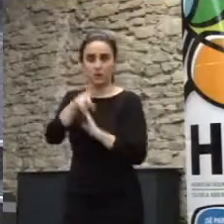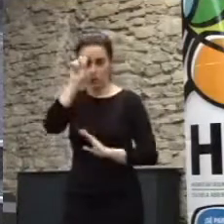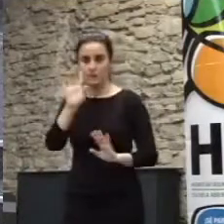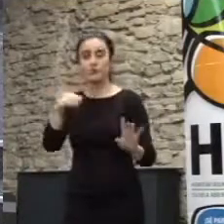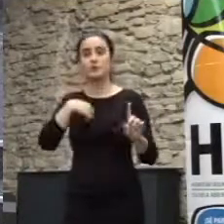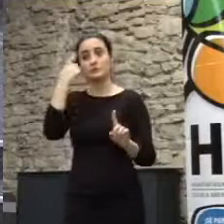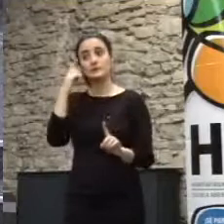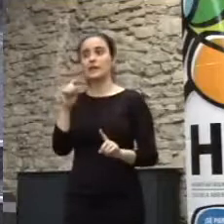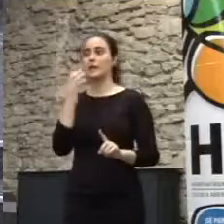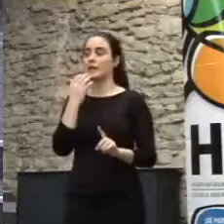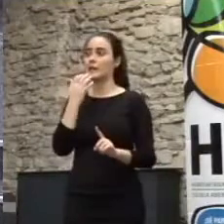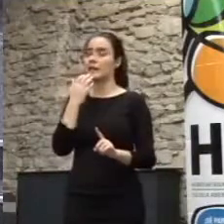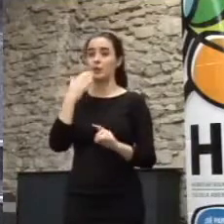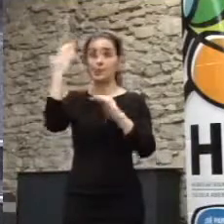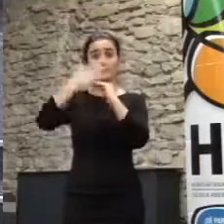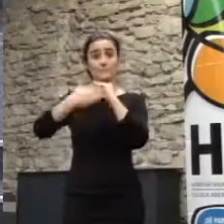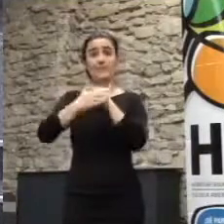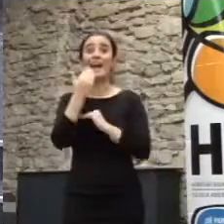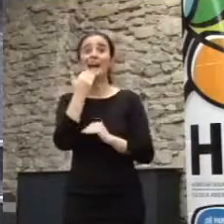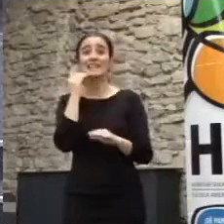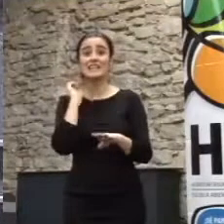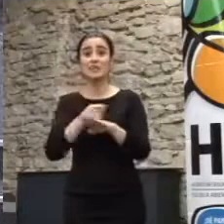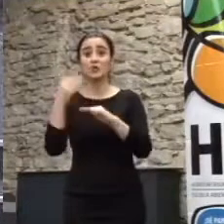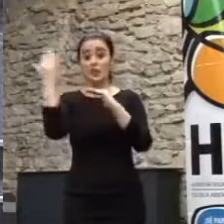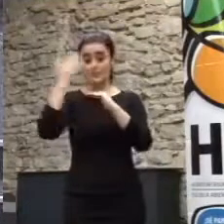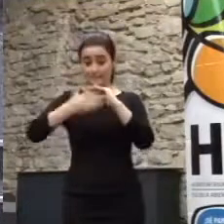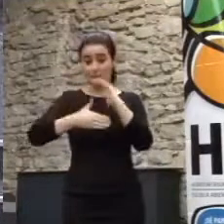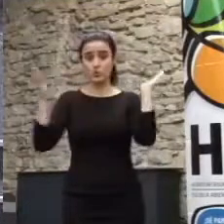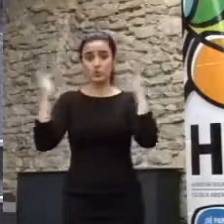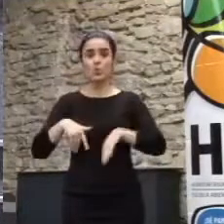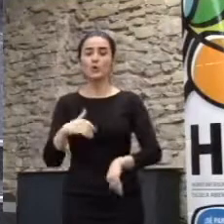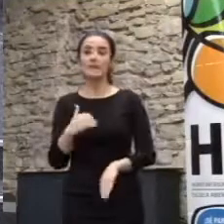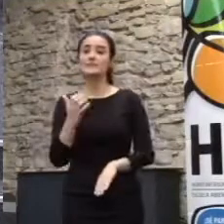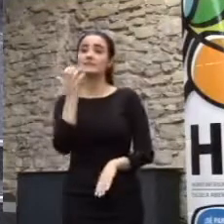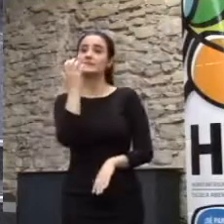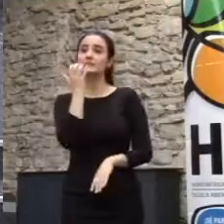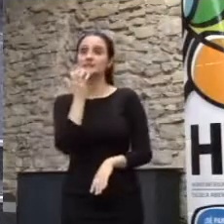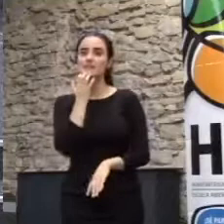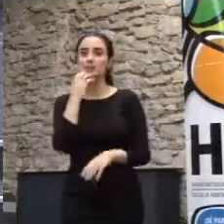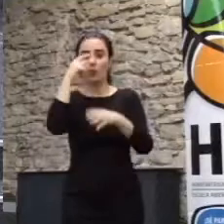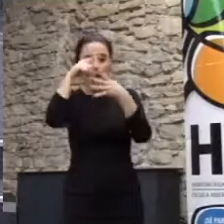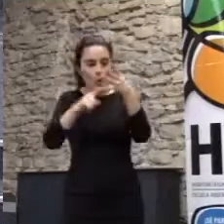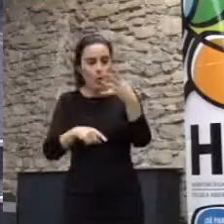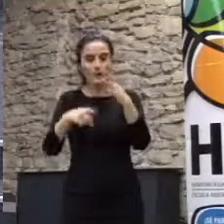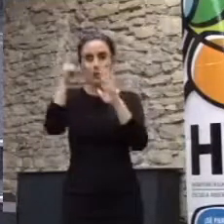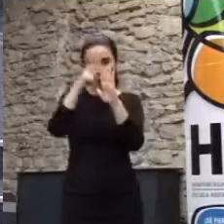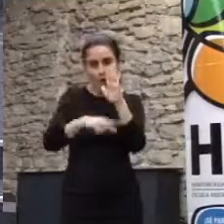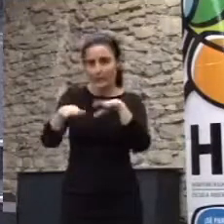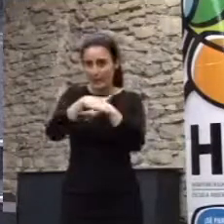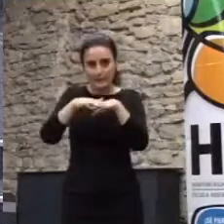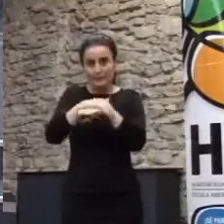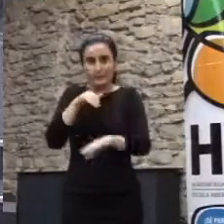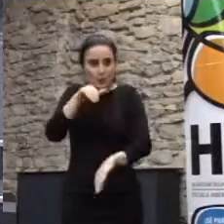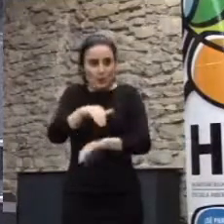sé que no se pone veto a ninguna carta al director que cumpla con las cuatro reglas básicas que se publicitan en el